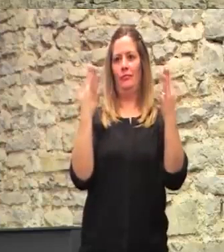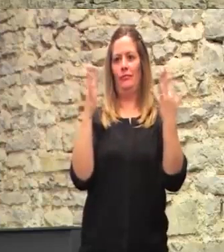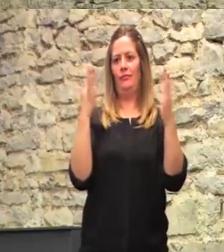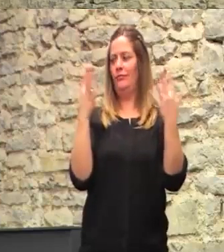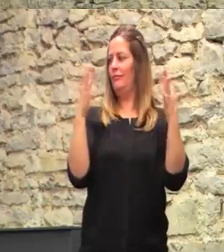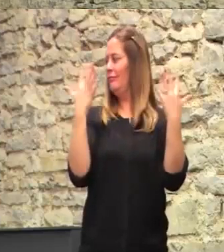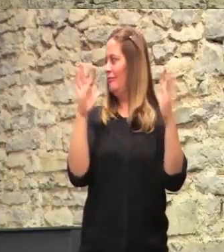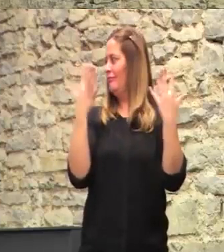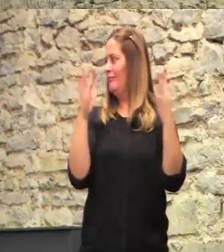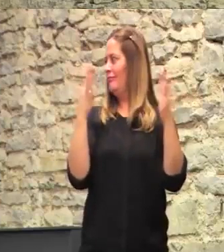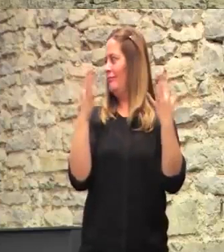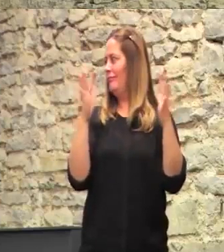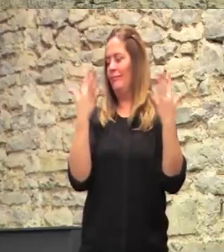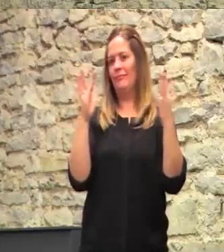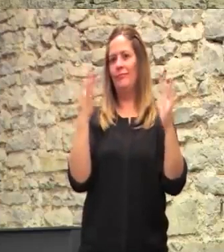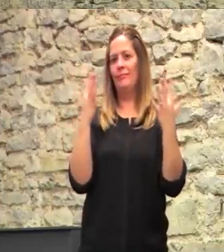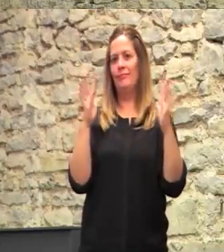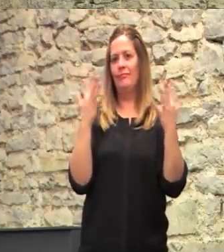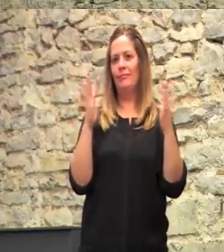gracias a ustedes por escuchar